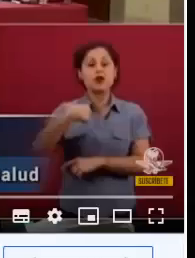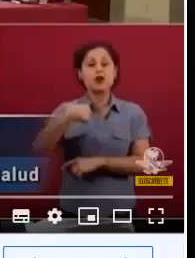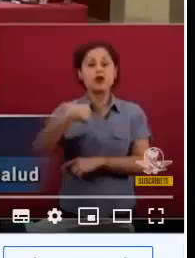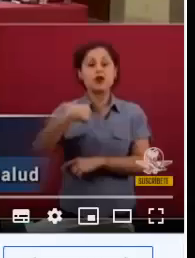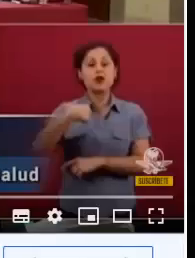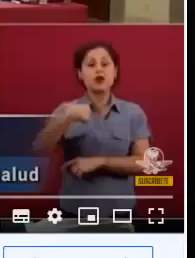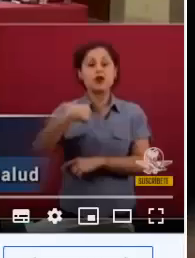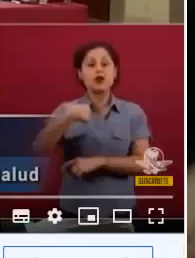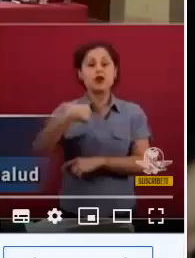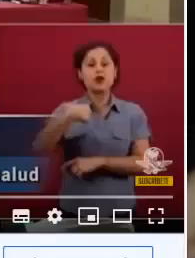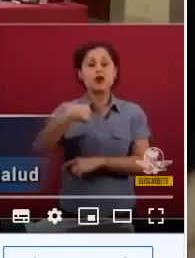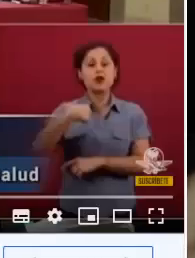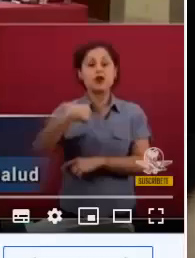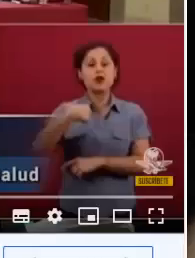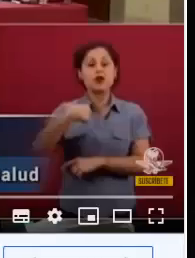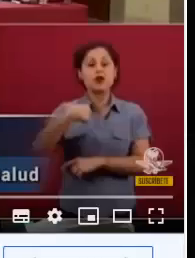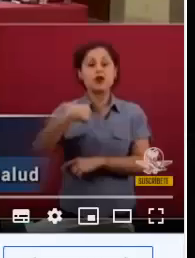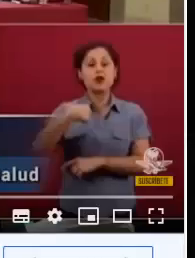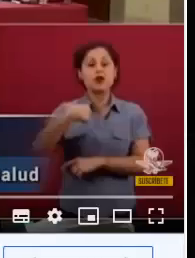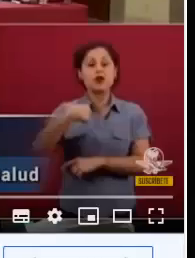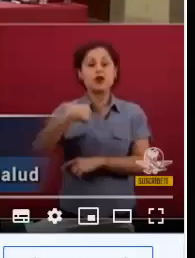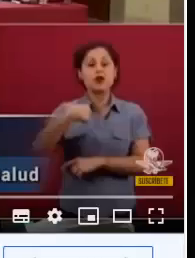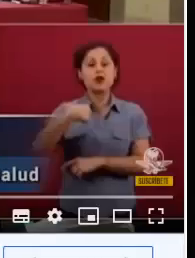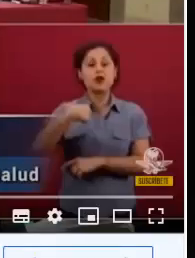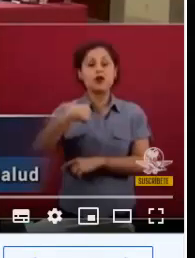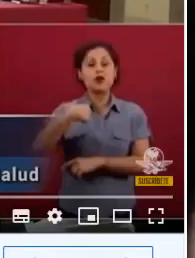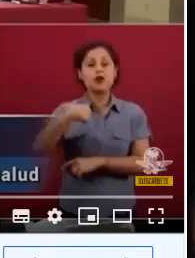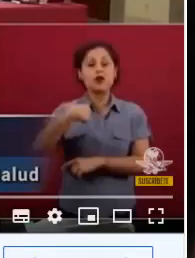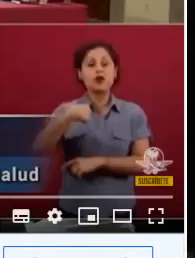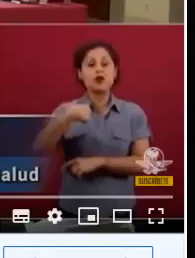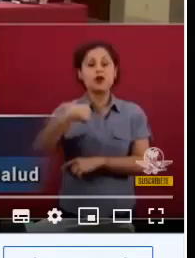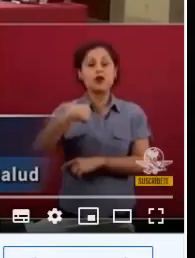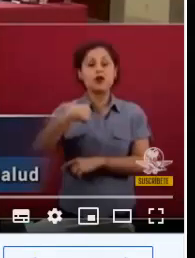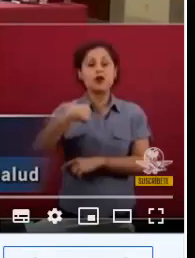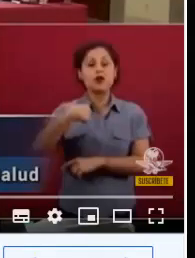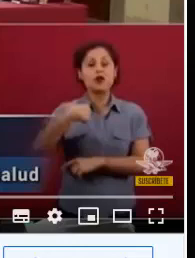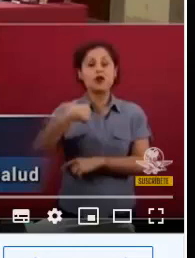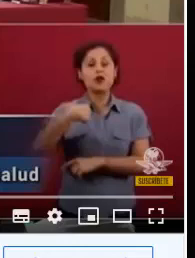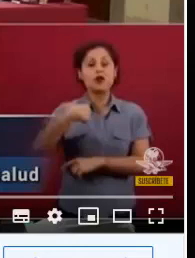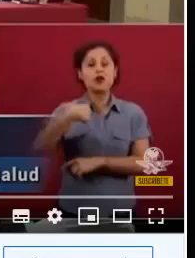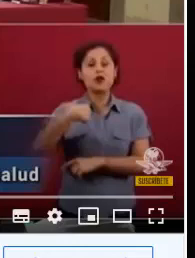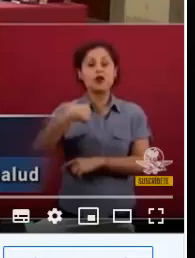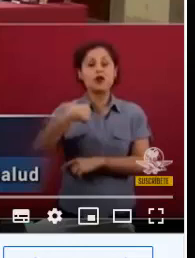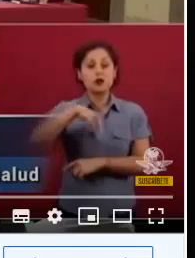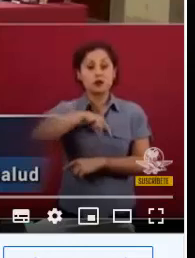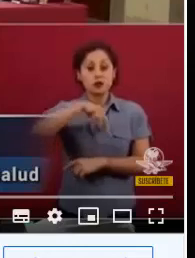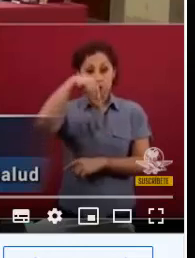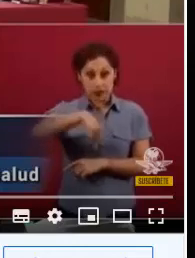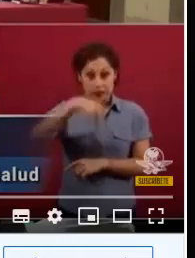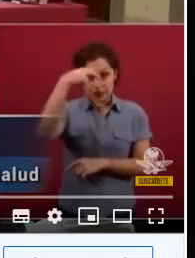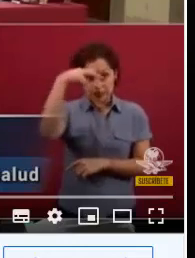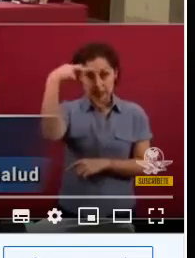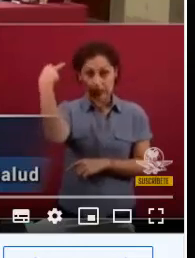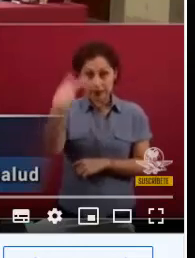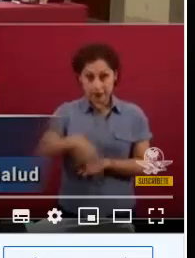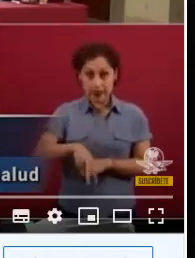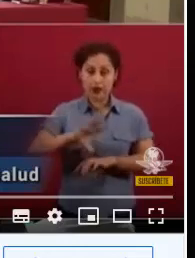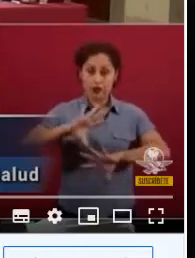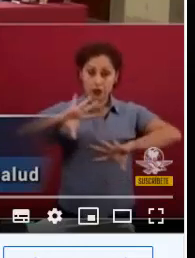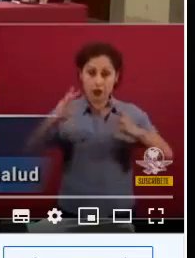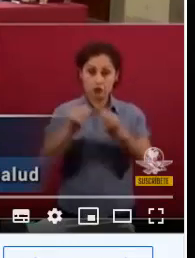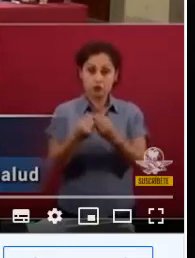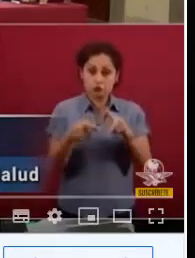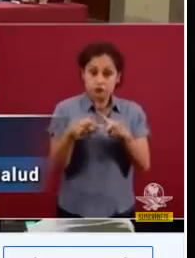Vamos a escuchar lo que dijo Hugo López desde su voz para que ustedes puedan escucharlo. Esto es específicamente de